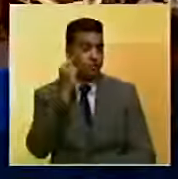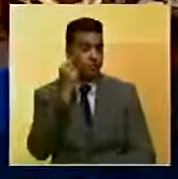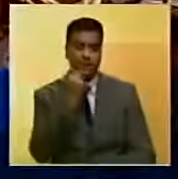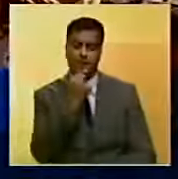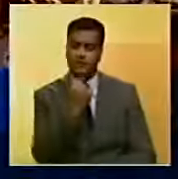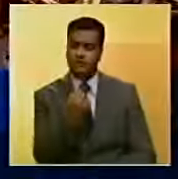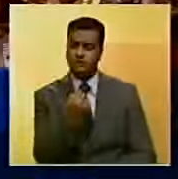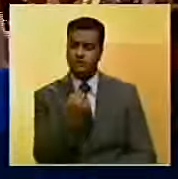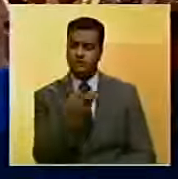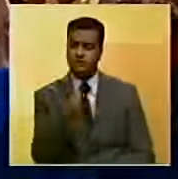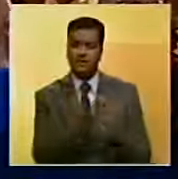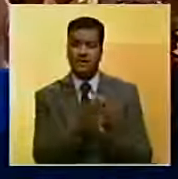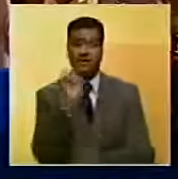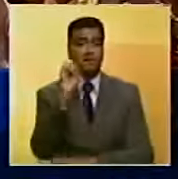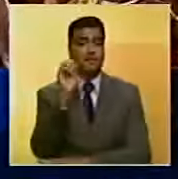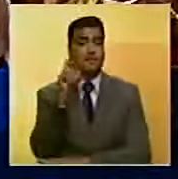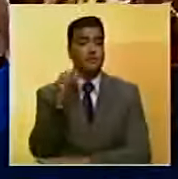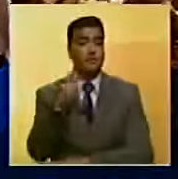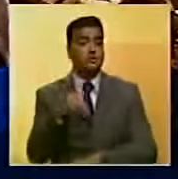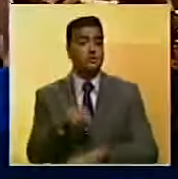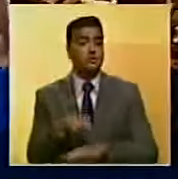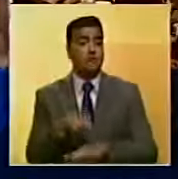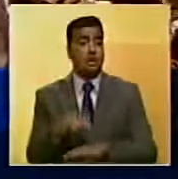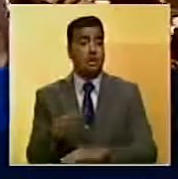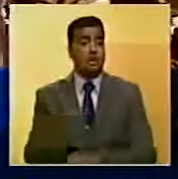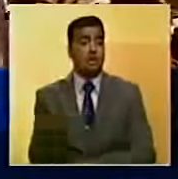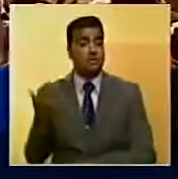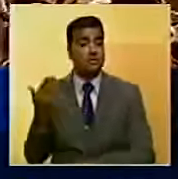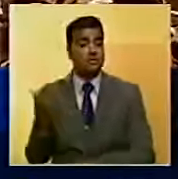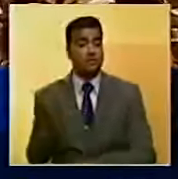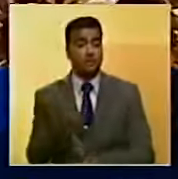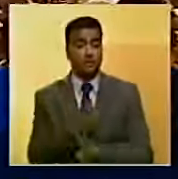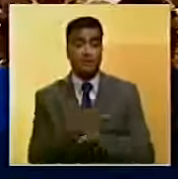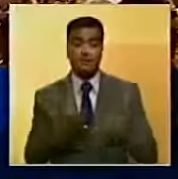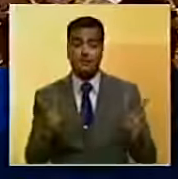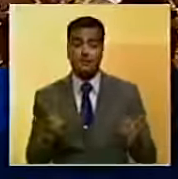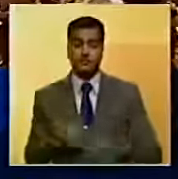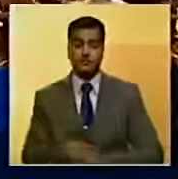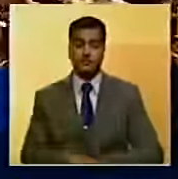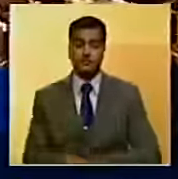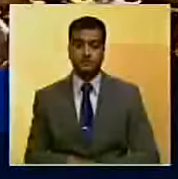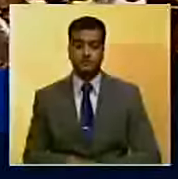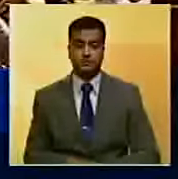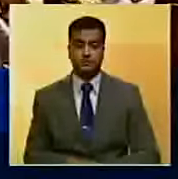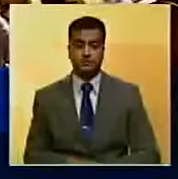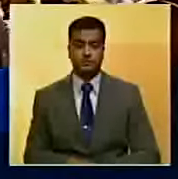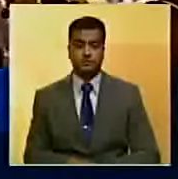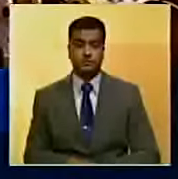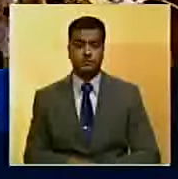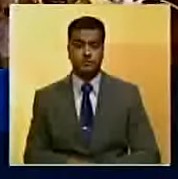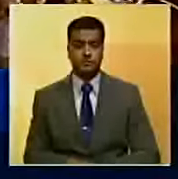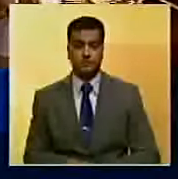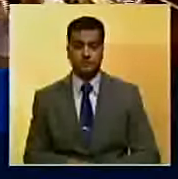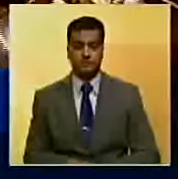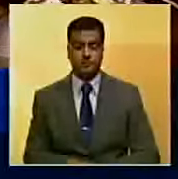al papel de la Asamblea Nacional y la importancia de la reconciliación del Poder Ejecutivo y Legislativo.